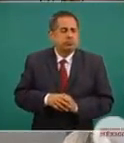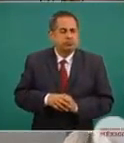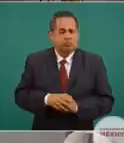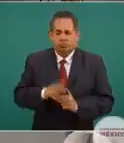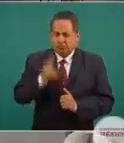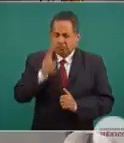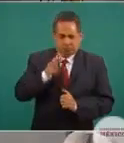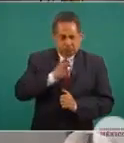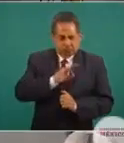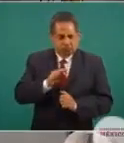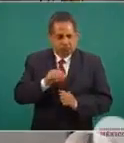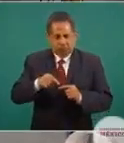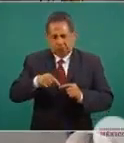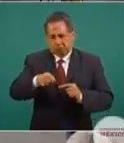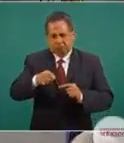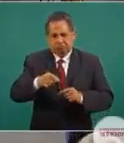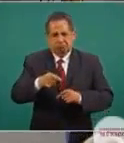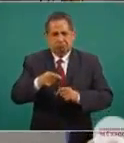vacunar